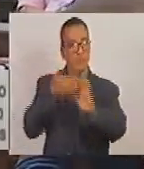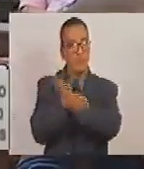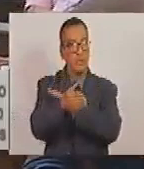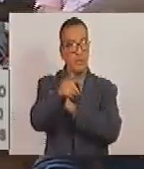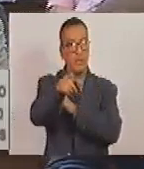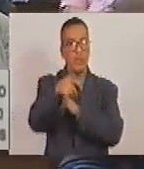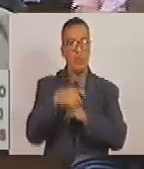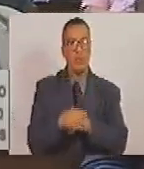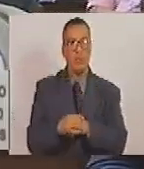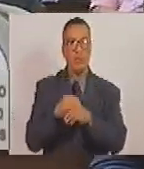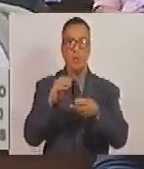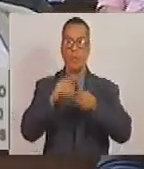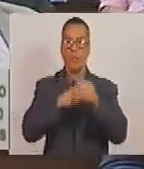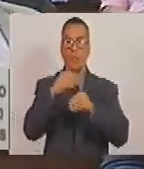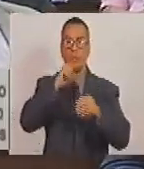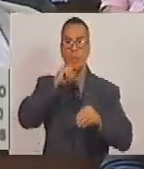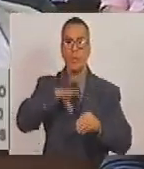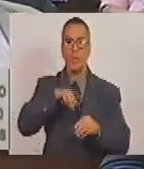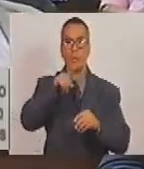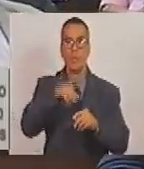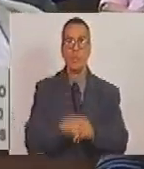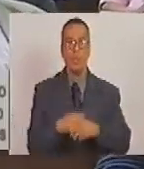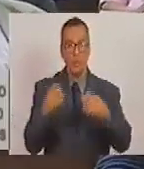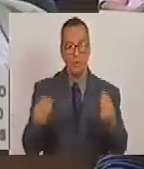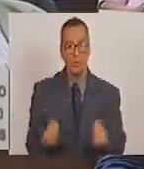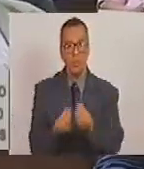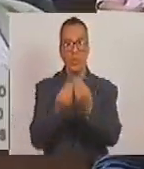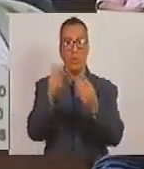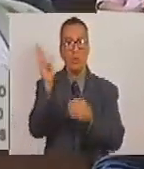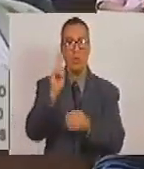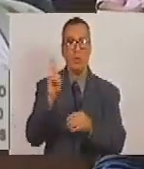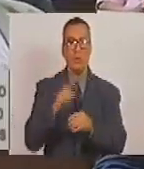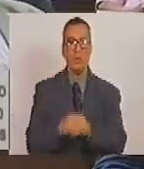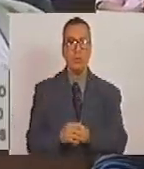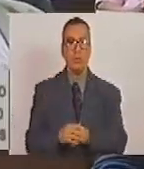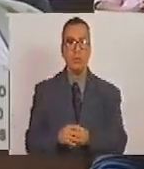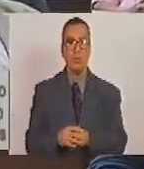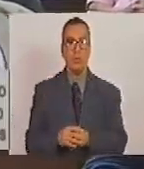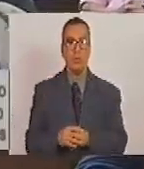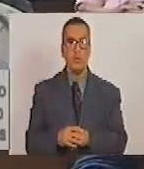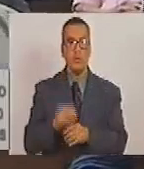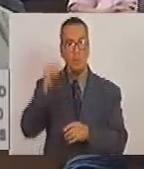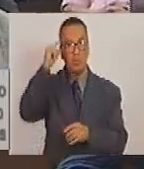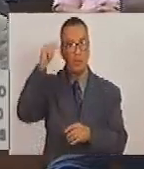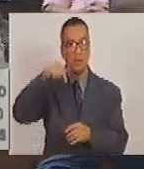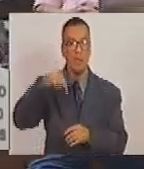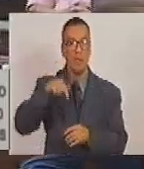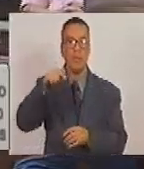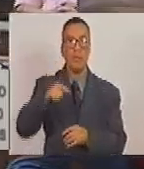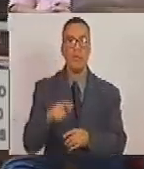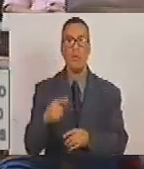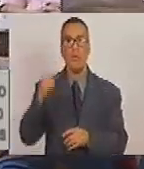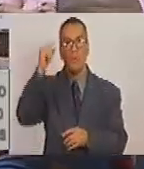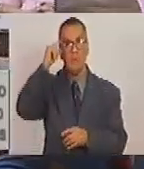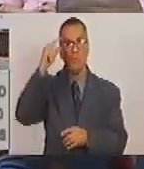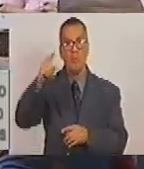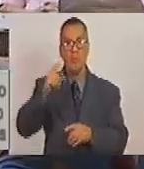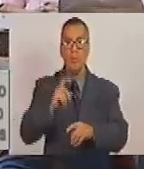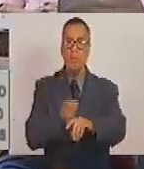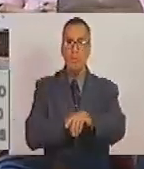significancia en los hechos históricos que acompañan a la República. Hoy es un día de